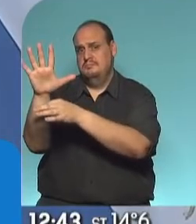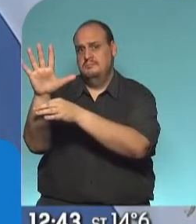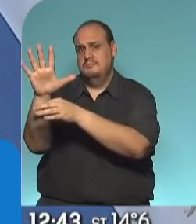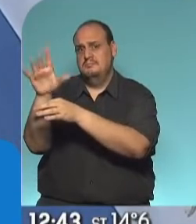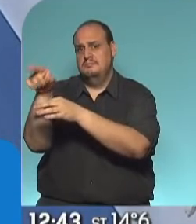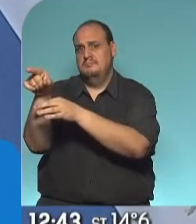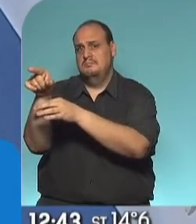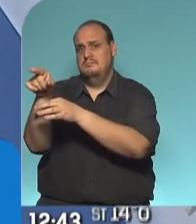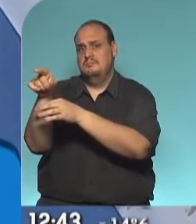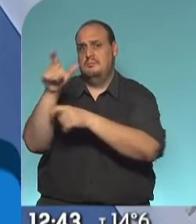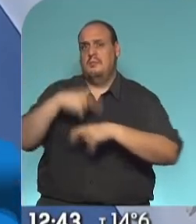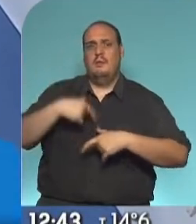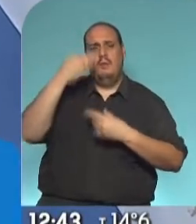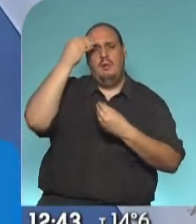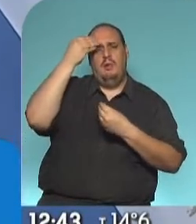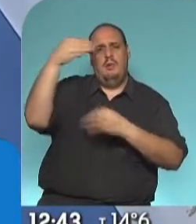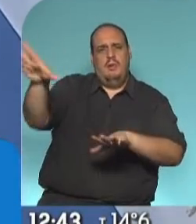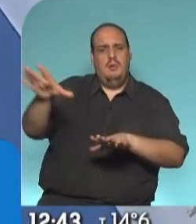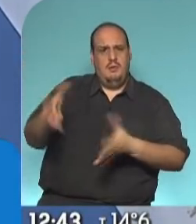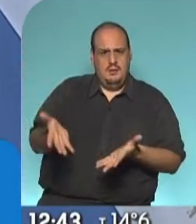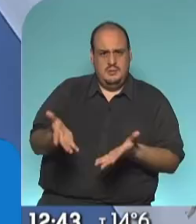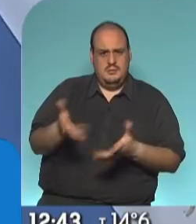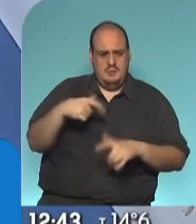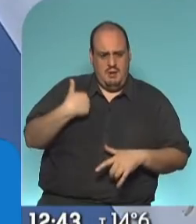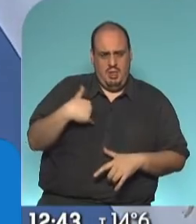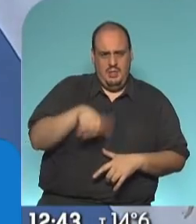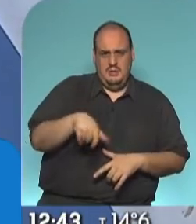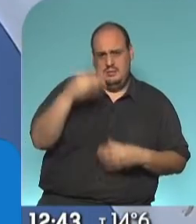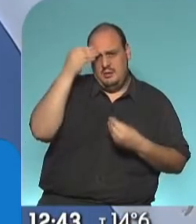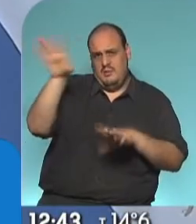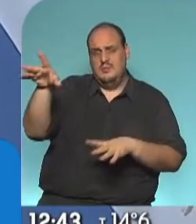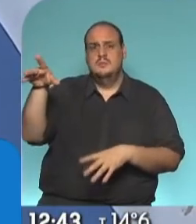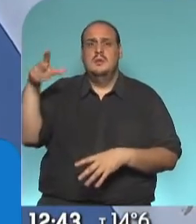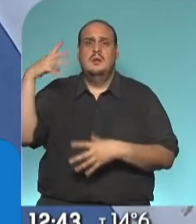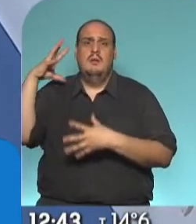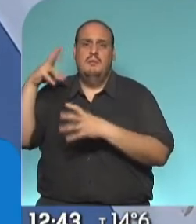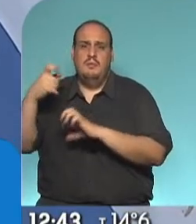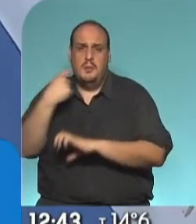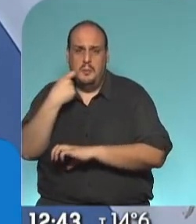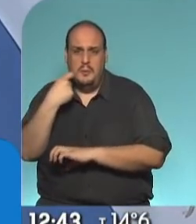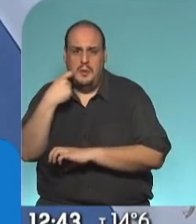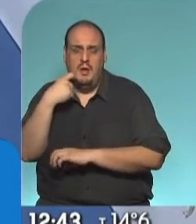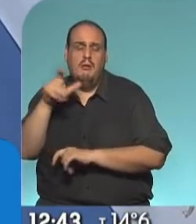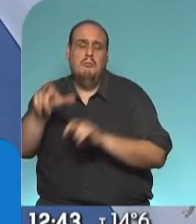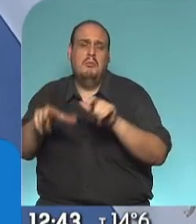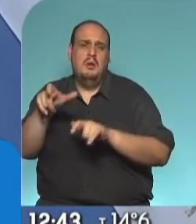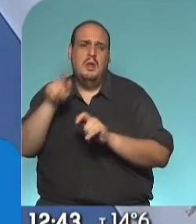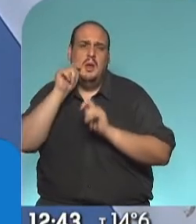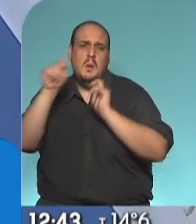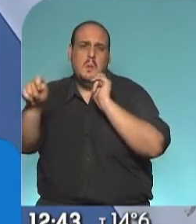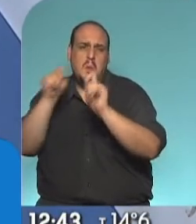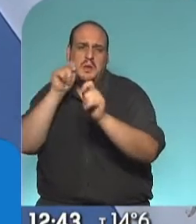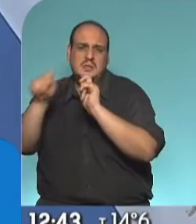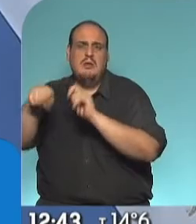Se fue olvidado por muchos argentinos. Pasó su vejez y recibió en la vejez las visitas de